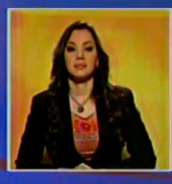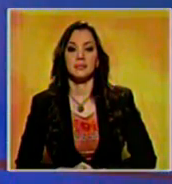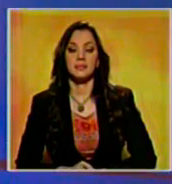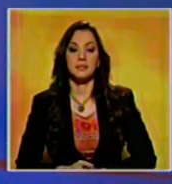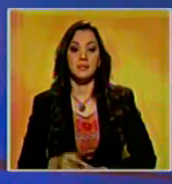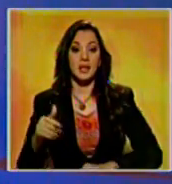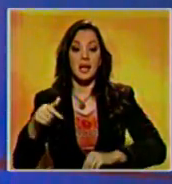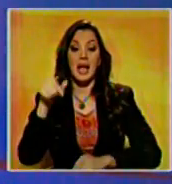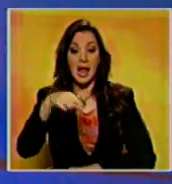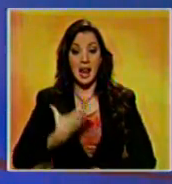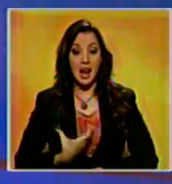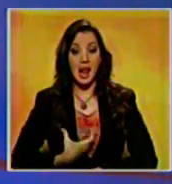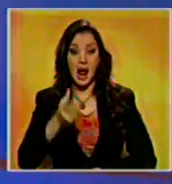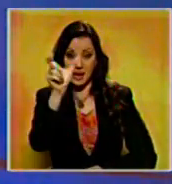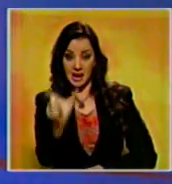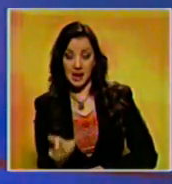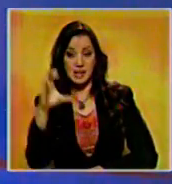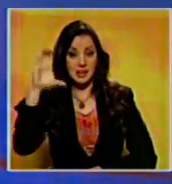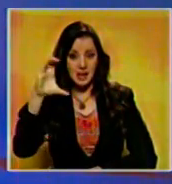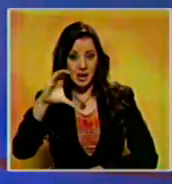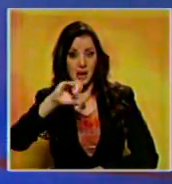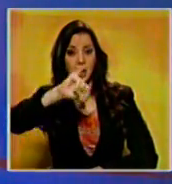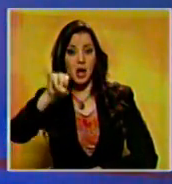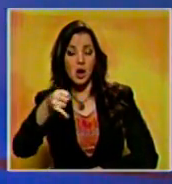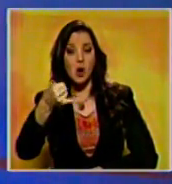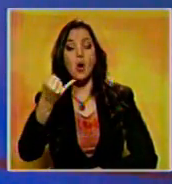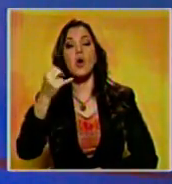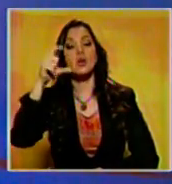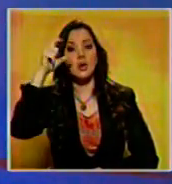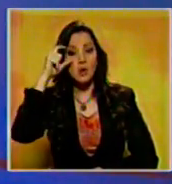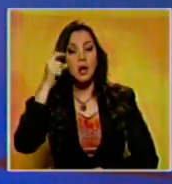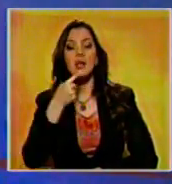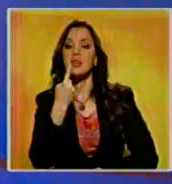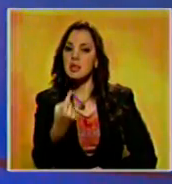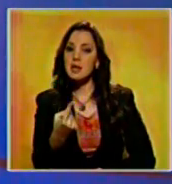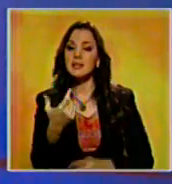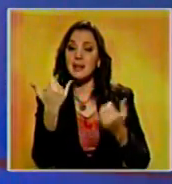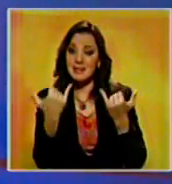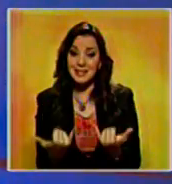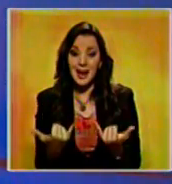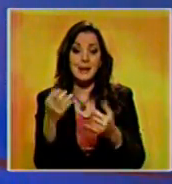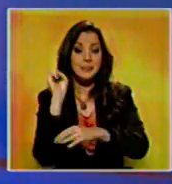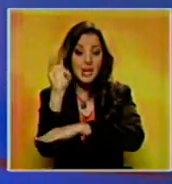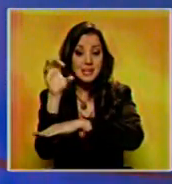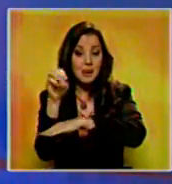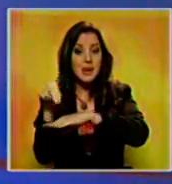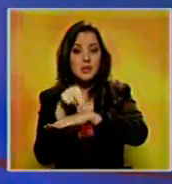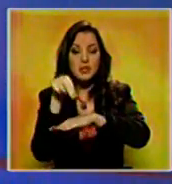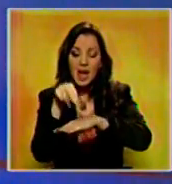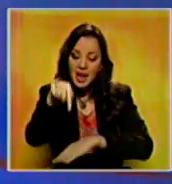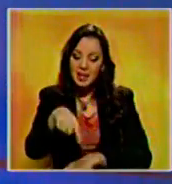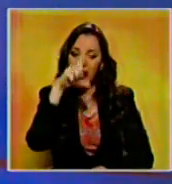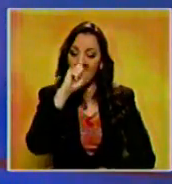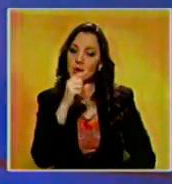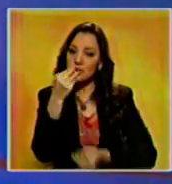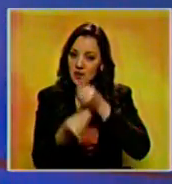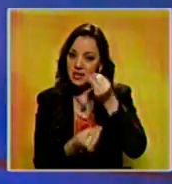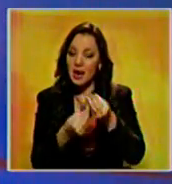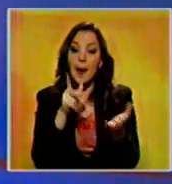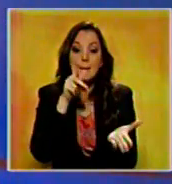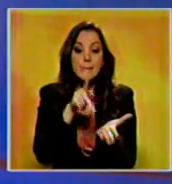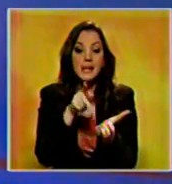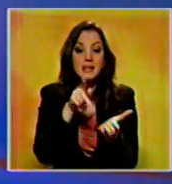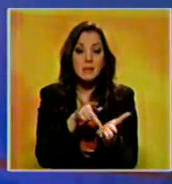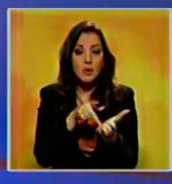El alcalde de Caracas, Jorge Rodríguez, insistió en que es un hecho que las elecciones parlamentarias se realizarán este año con la participación